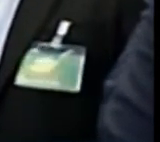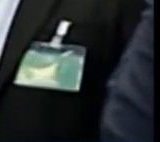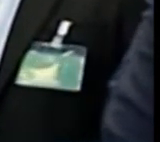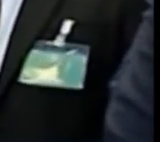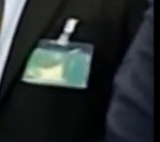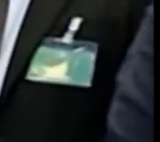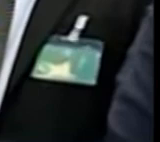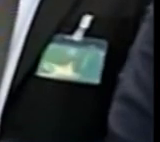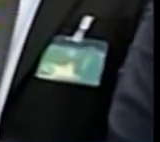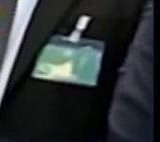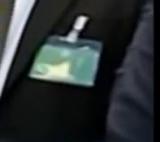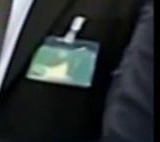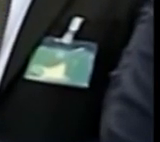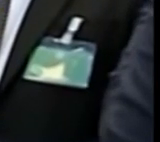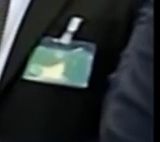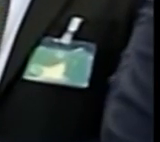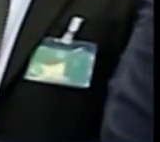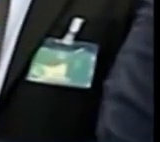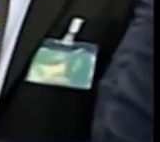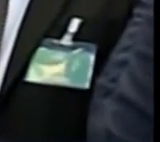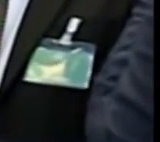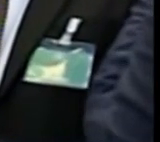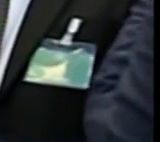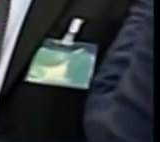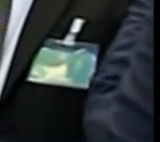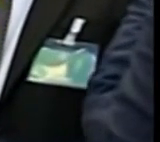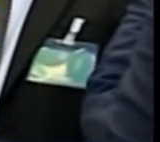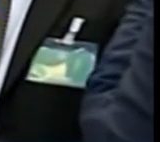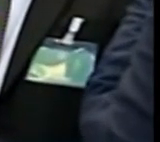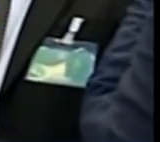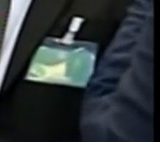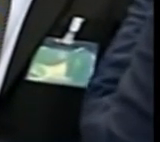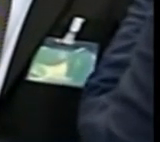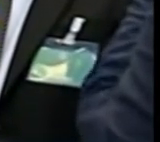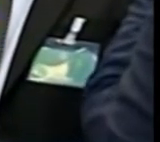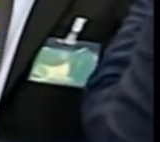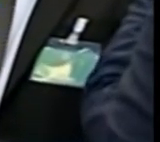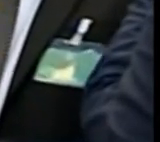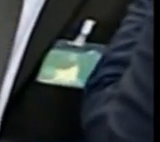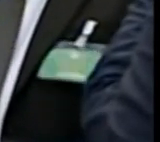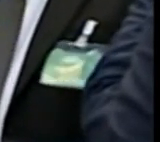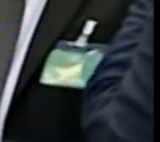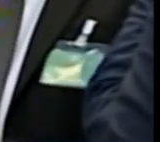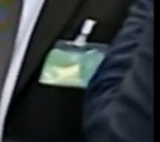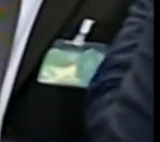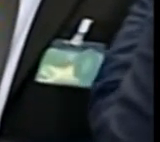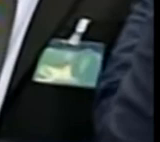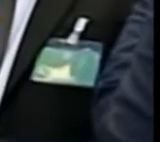Corte entiende perfectamente que hay un tema pendiente entre Bolivia y Chile.